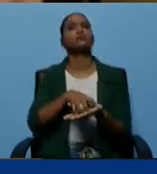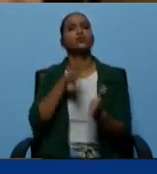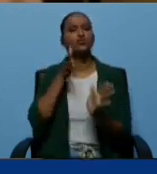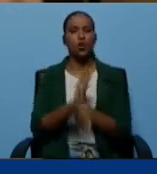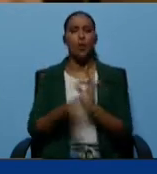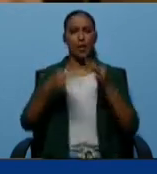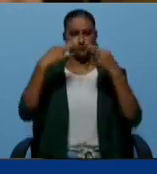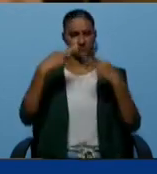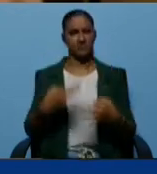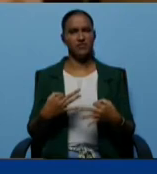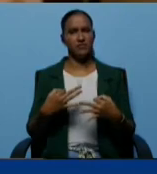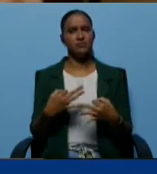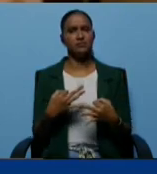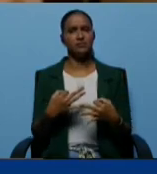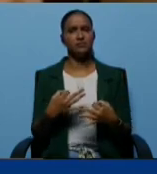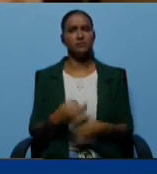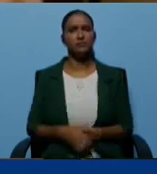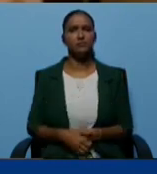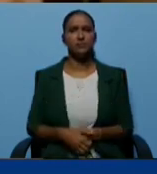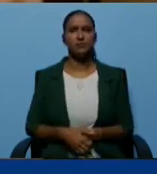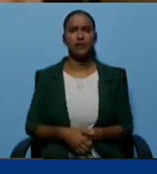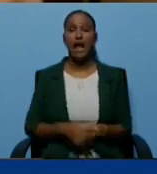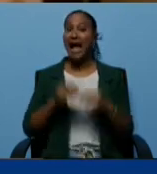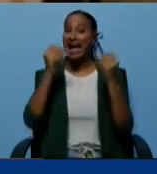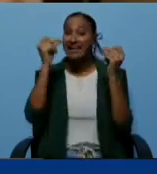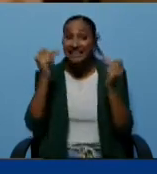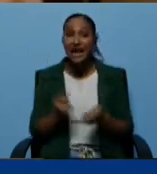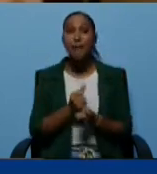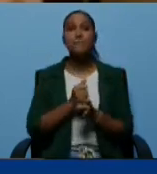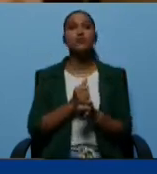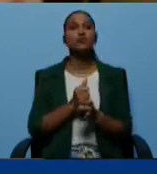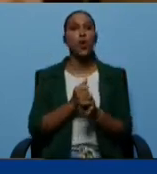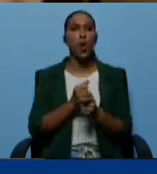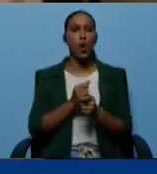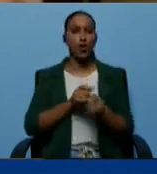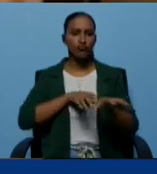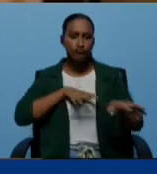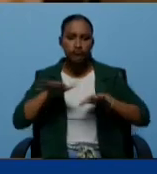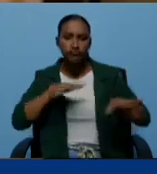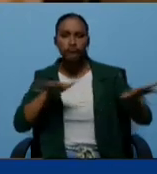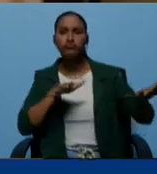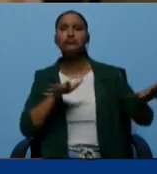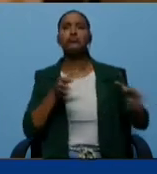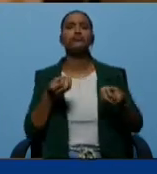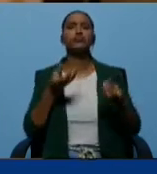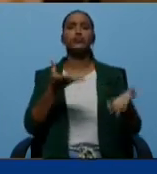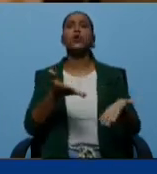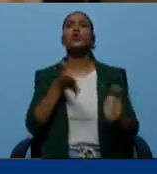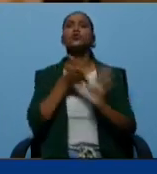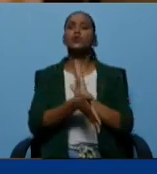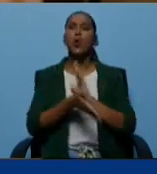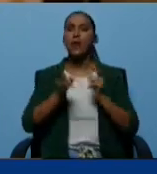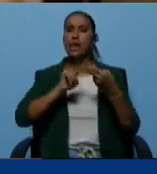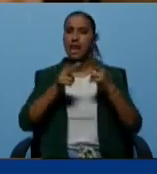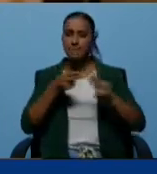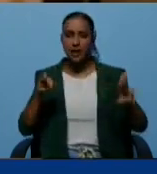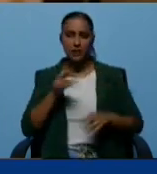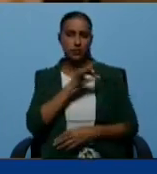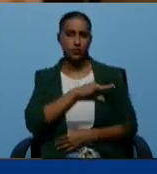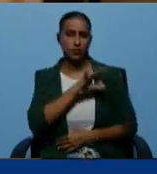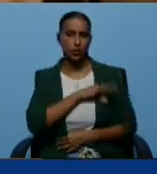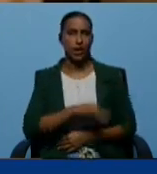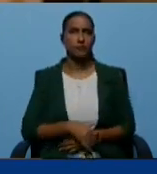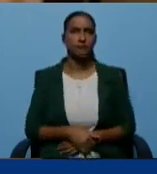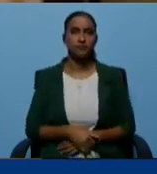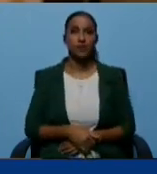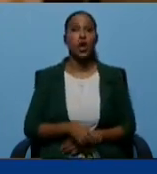de las cuales se logró de manera oportuna mantener el orden y la paz social. No obstante, ese periodo